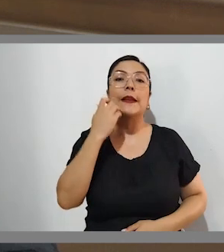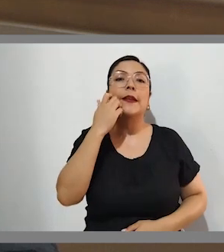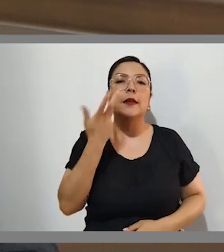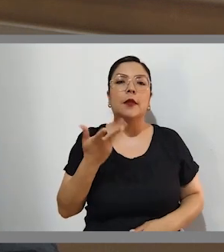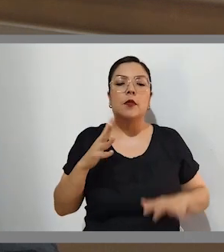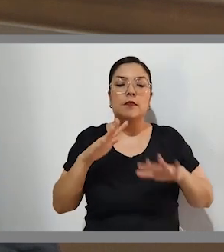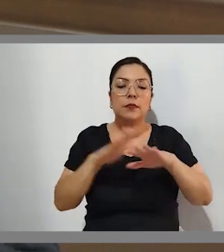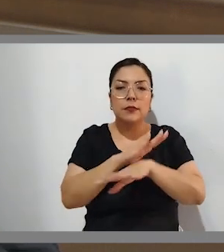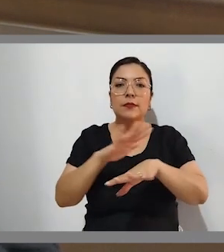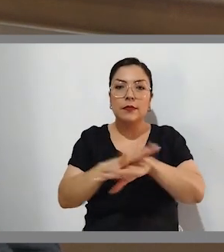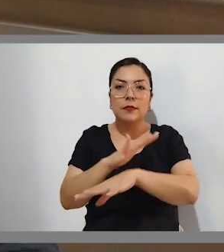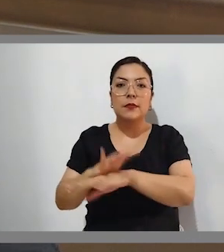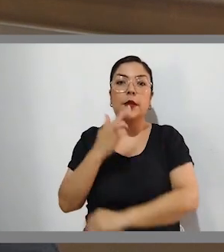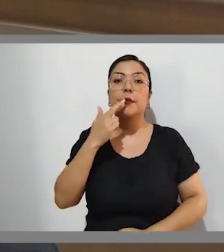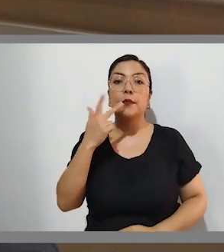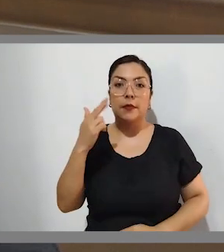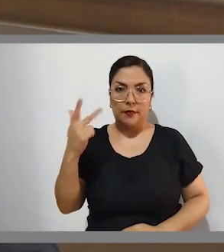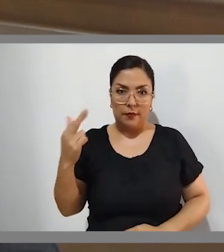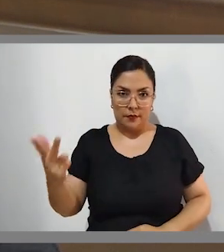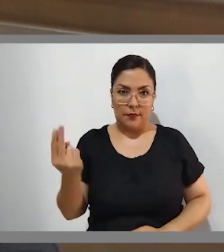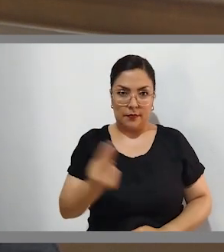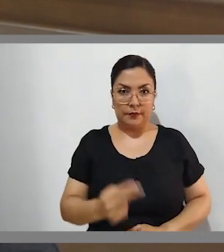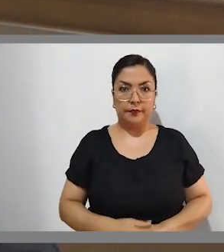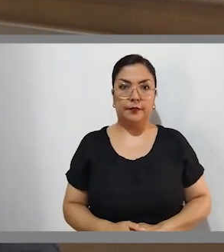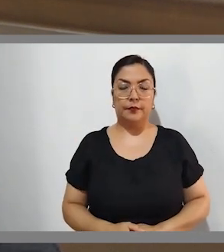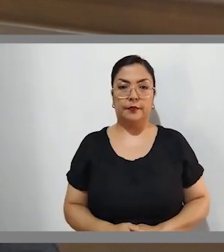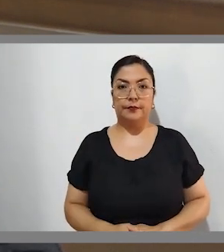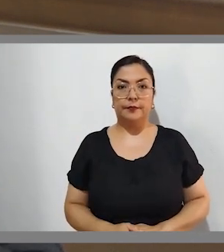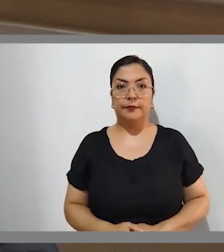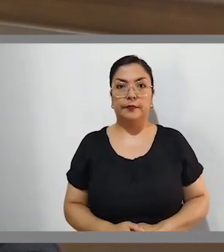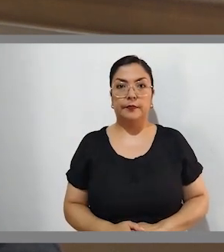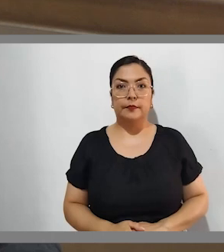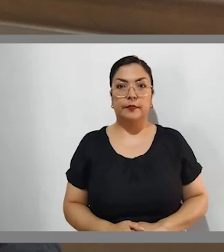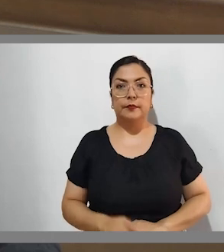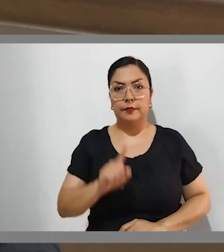las cosas son perfectibles los procedimientos.